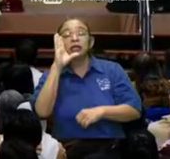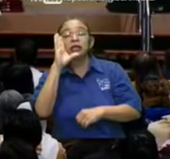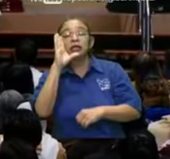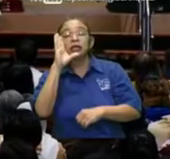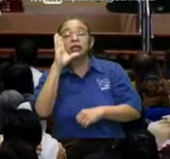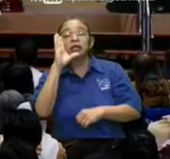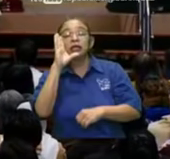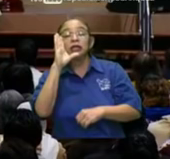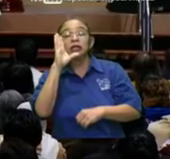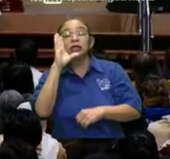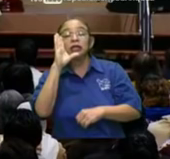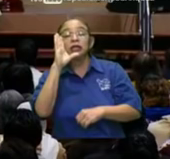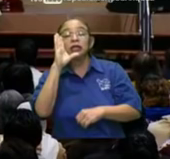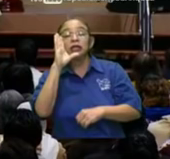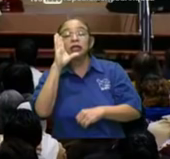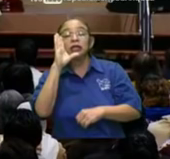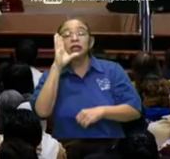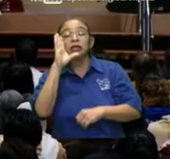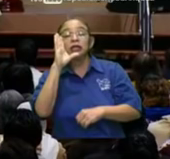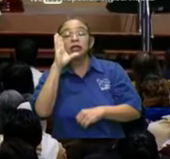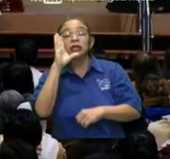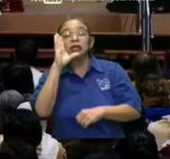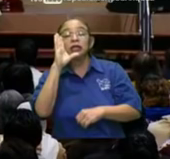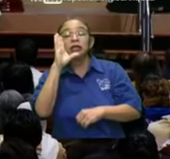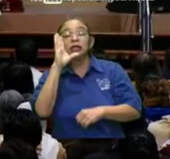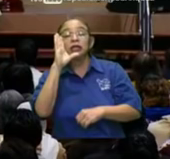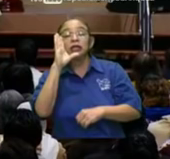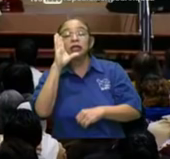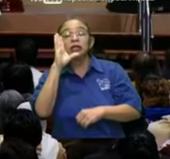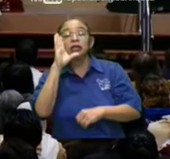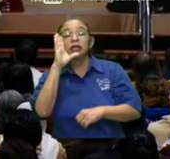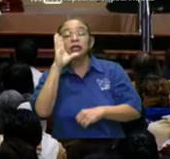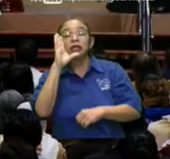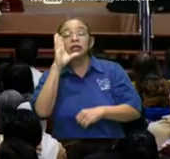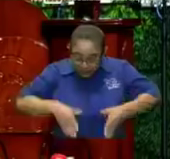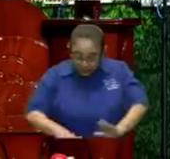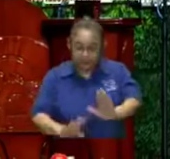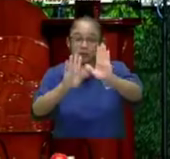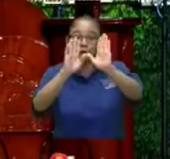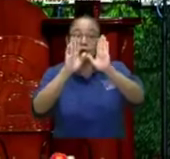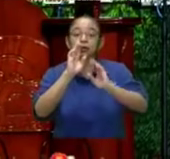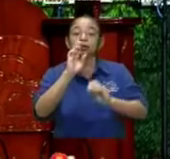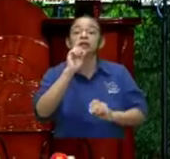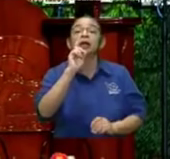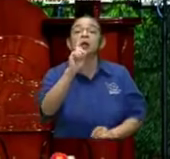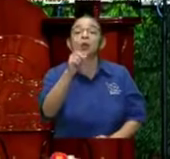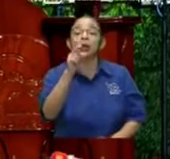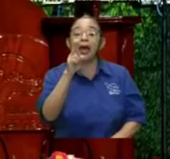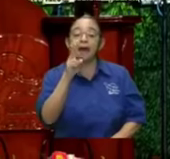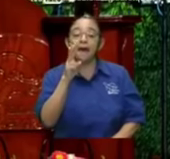Dios, que había nacido de una virgen en la tierra.